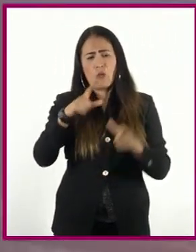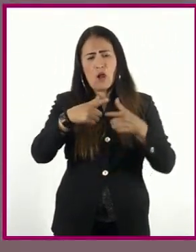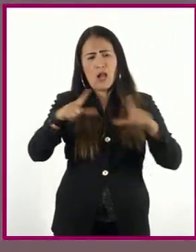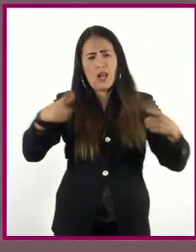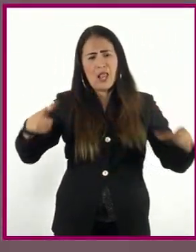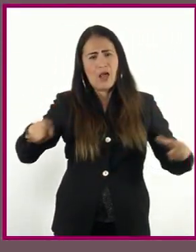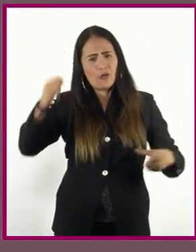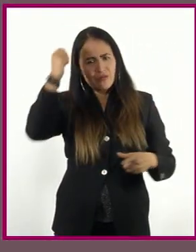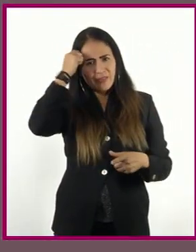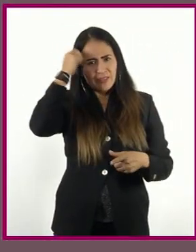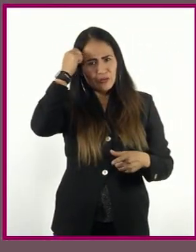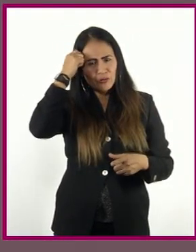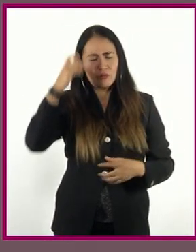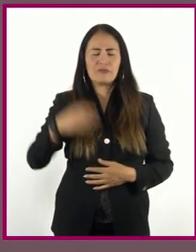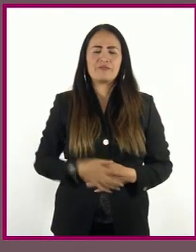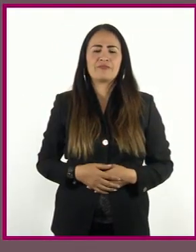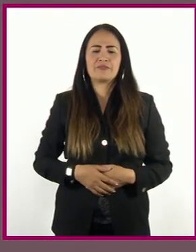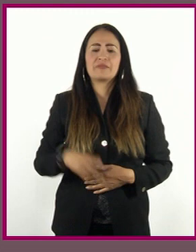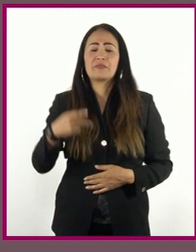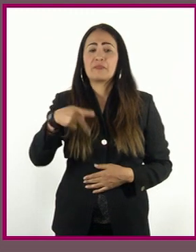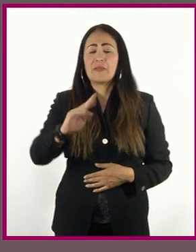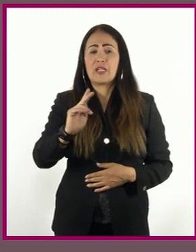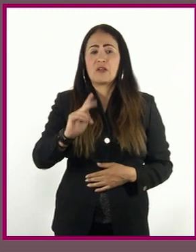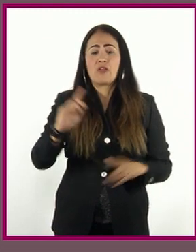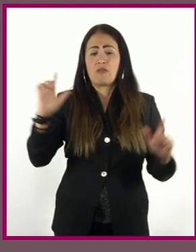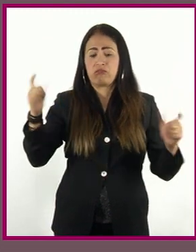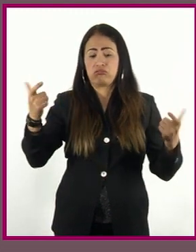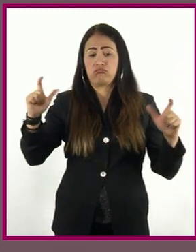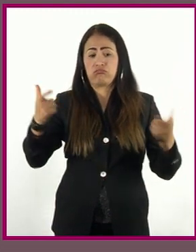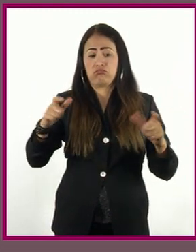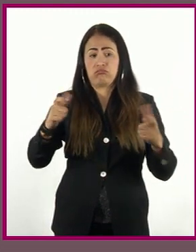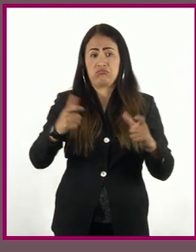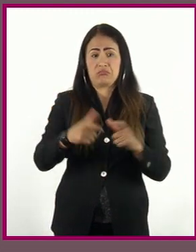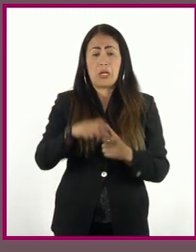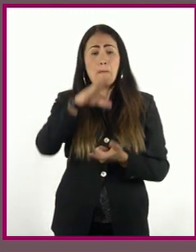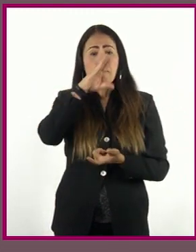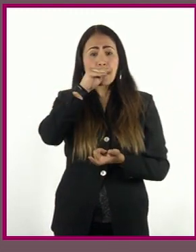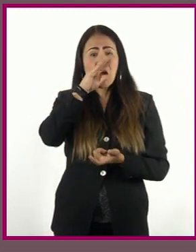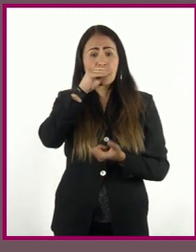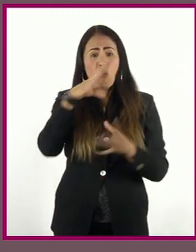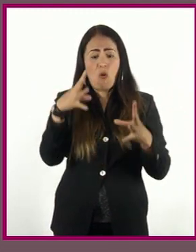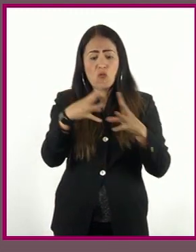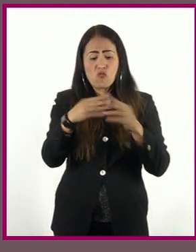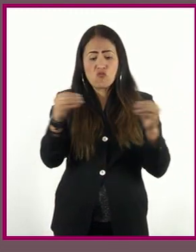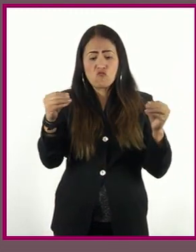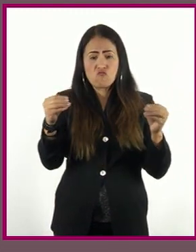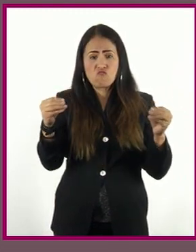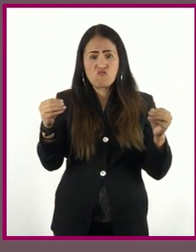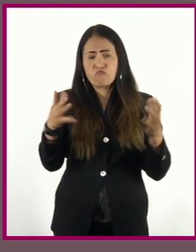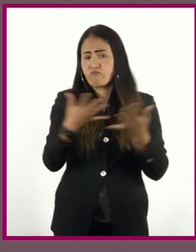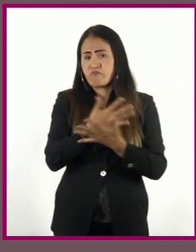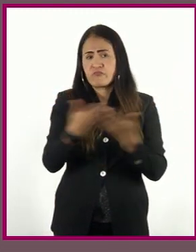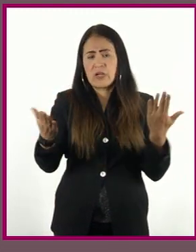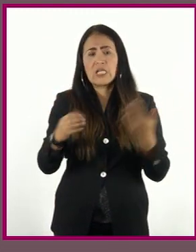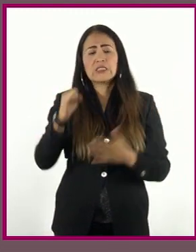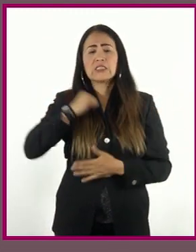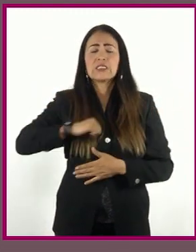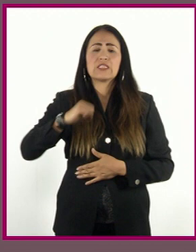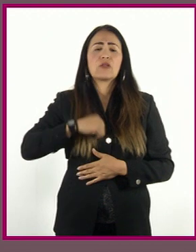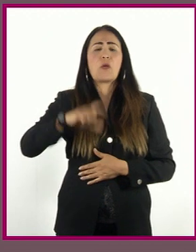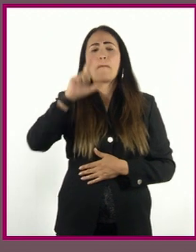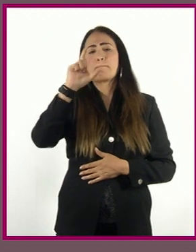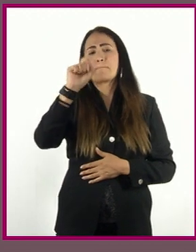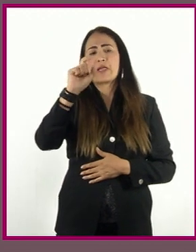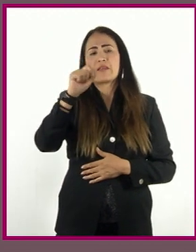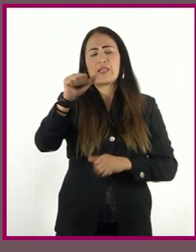Texcoco. Sin embargo, con la reducción de su hábitat, los patos se extinguieron y, a principios del siglo XX, se